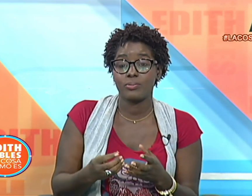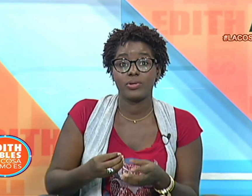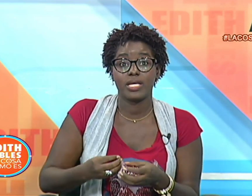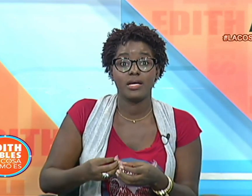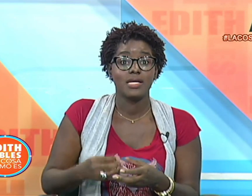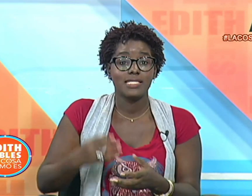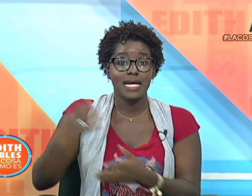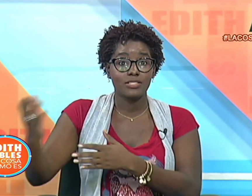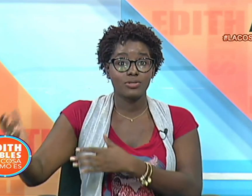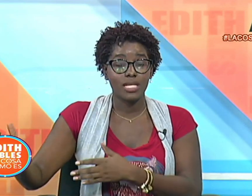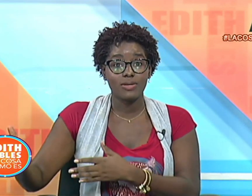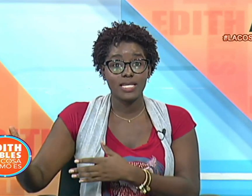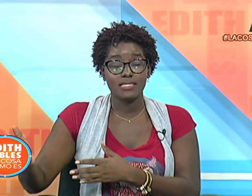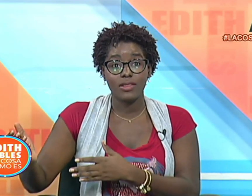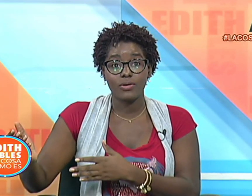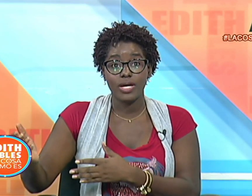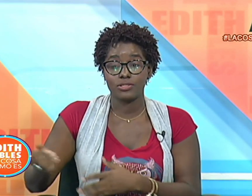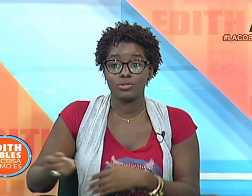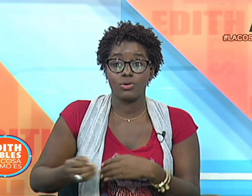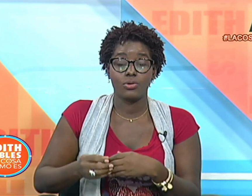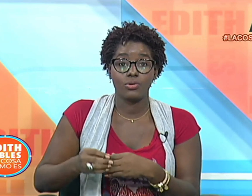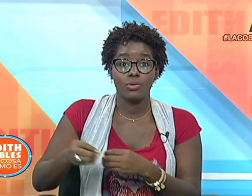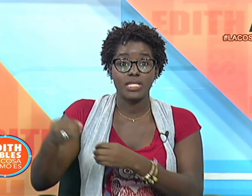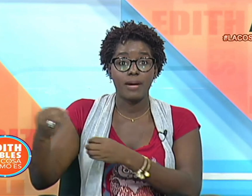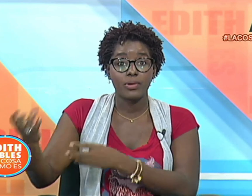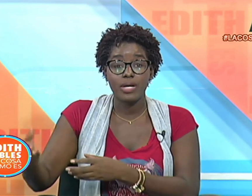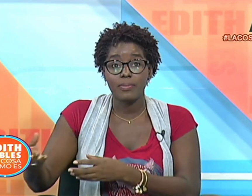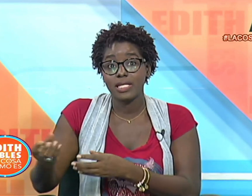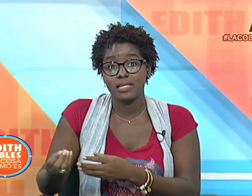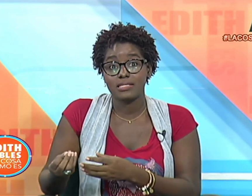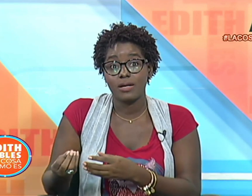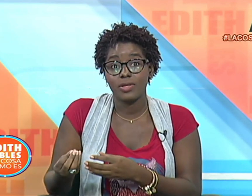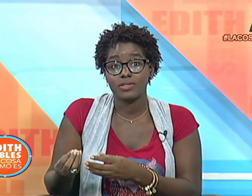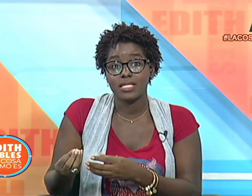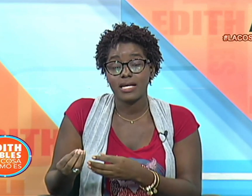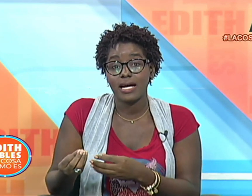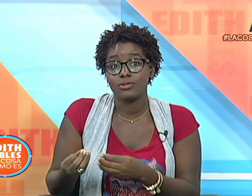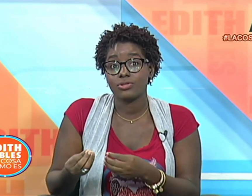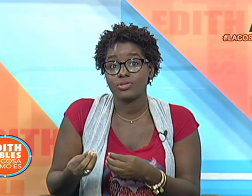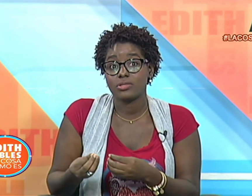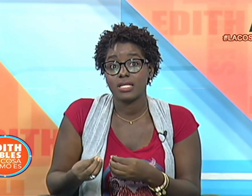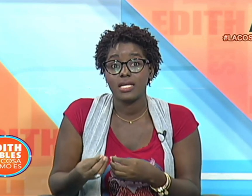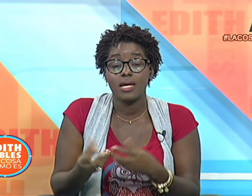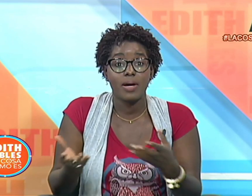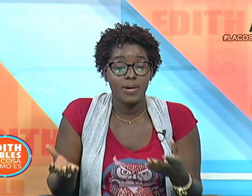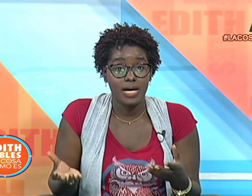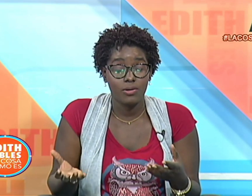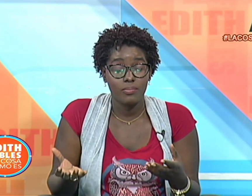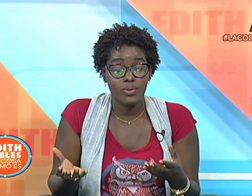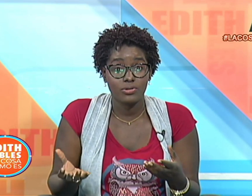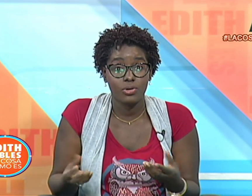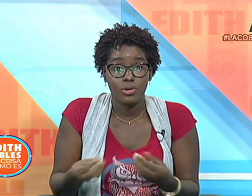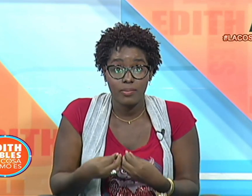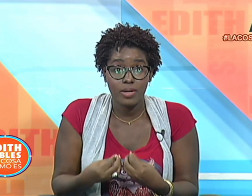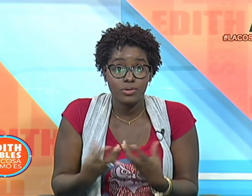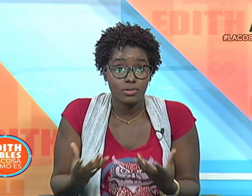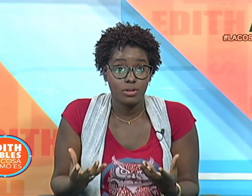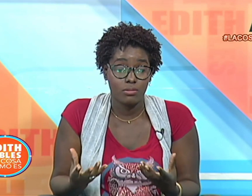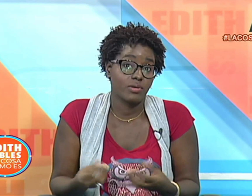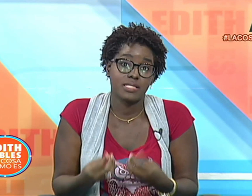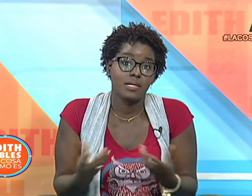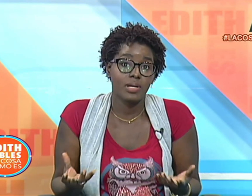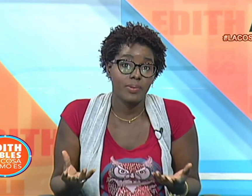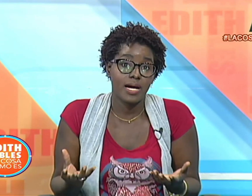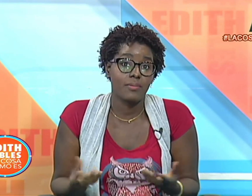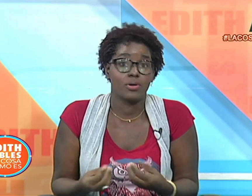impuestos porque ya le estoy dando al estado esto ya por una parte del estado me lo está sacando entonces quién va a pagar los impuestos lo que menos